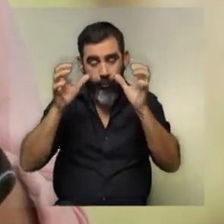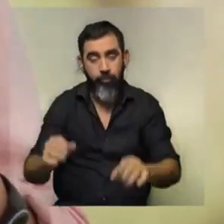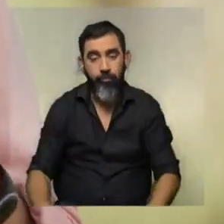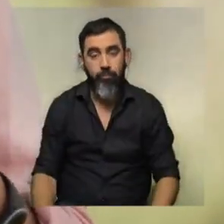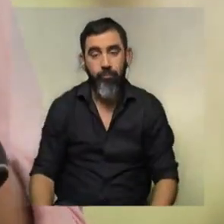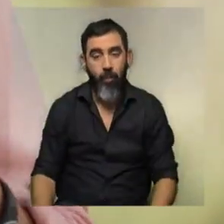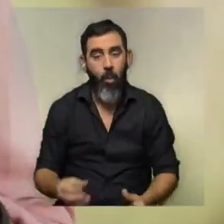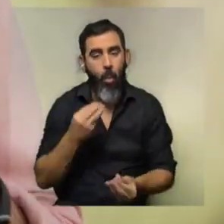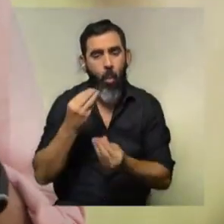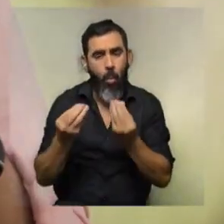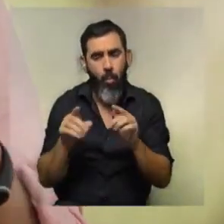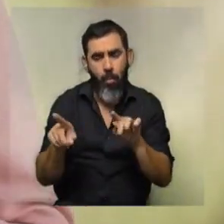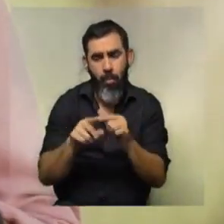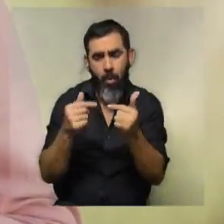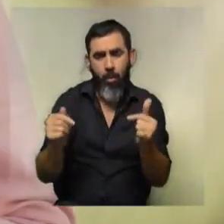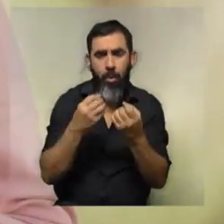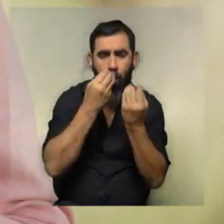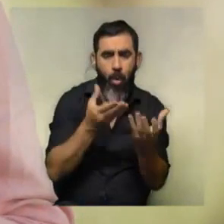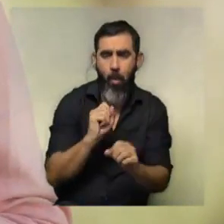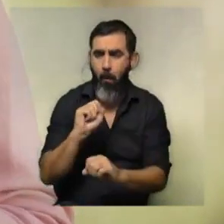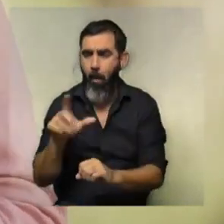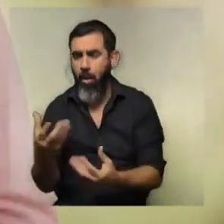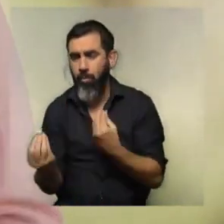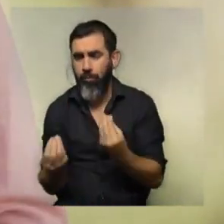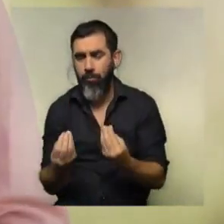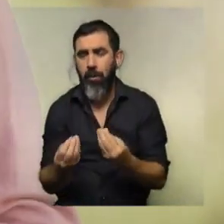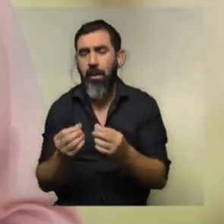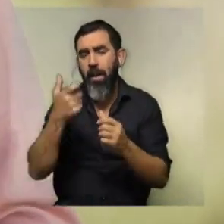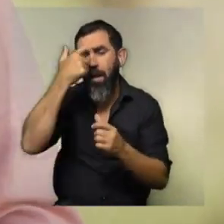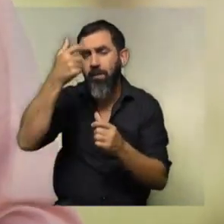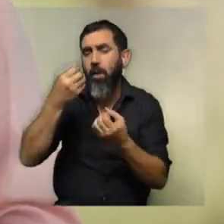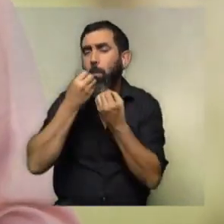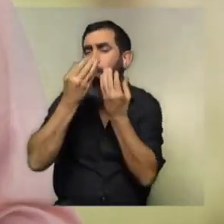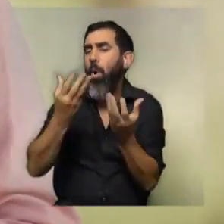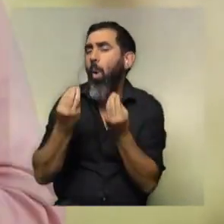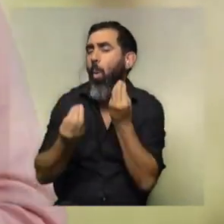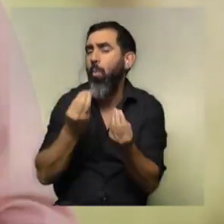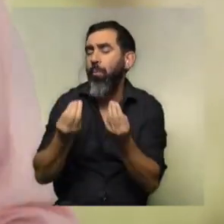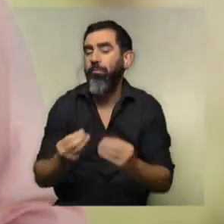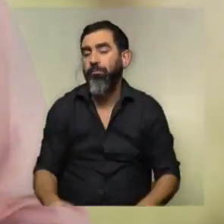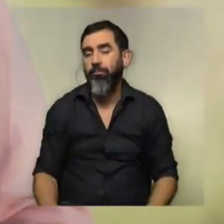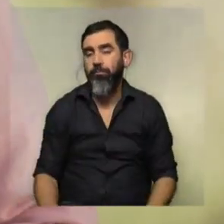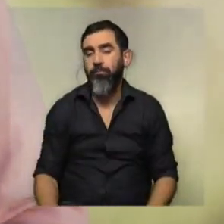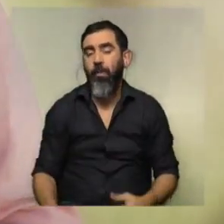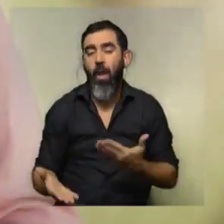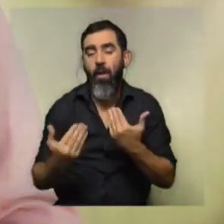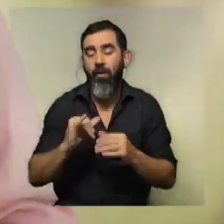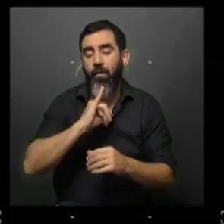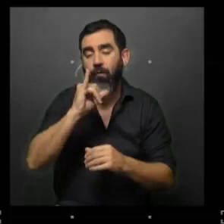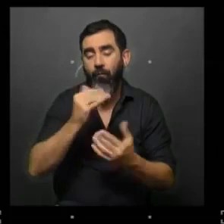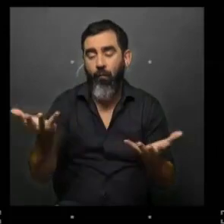hace entonces el mismo elemento para ser el bueno y el malo? ¿Qué hace la ciencia para mejorar este antagonismo? De eso vamos a hablar en este